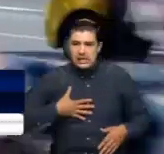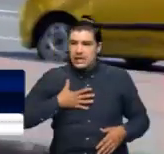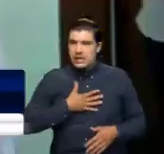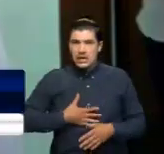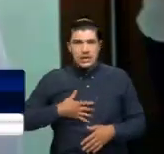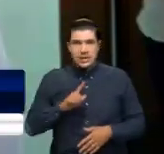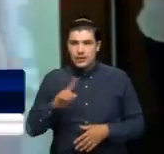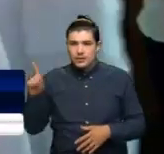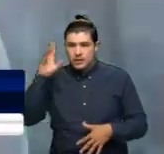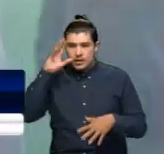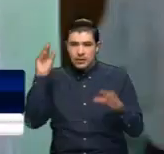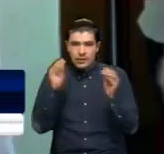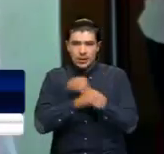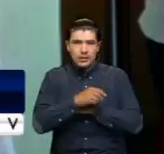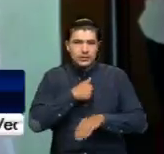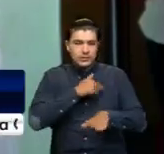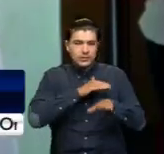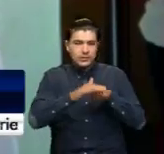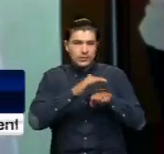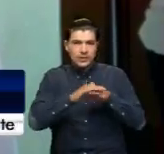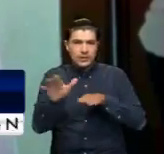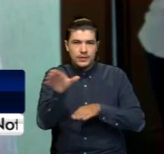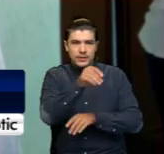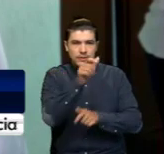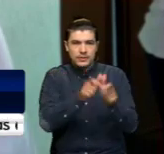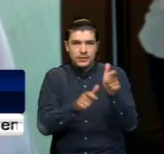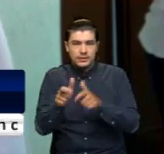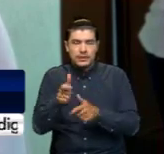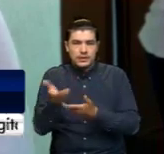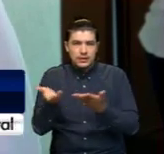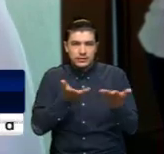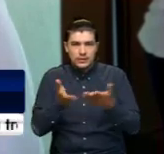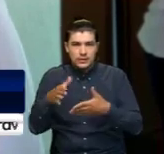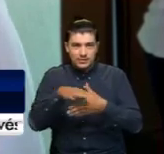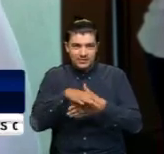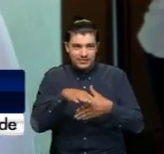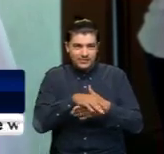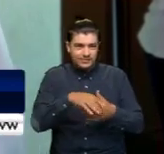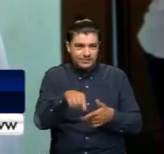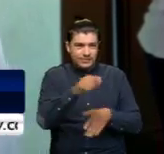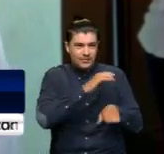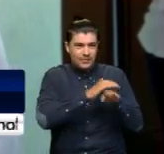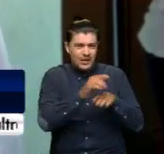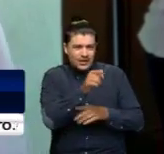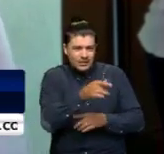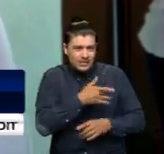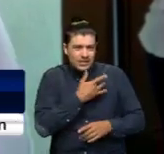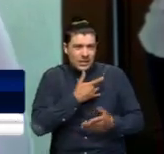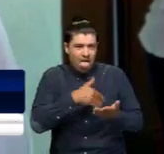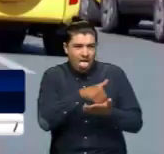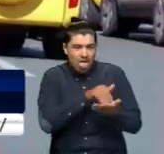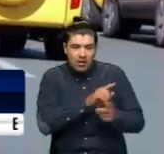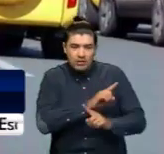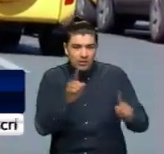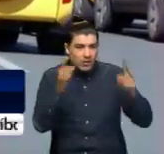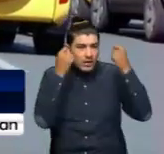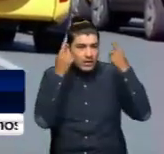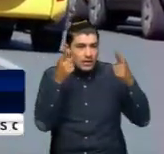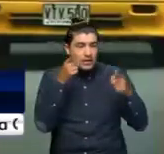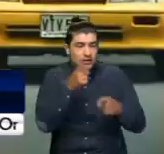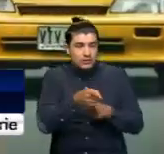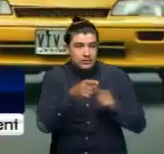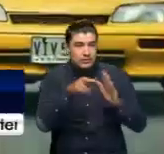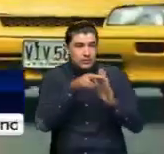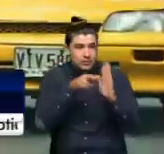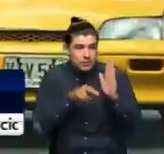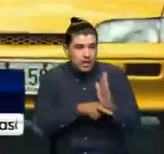suspensión. Hacerle una invitación a los conductores del servicio público en especial, que no se sientan vulnerados, que entiendan que esto es una medida